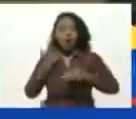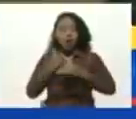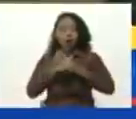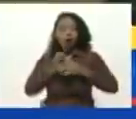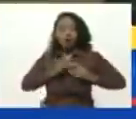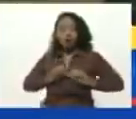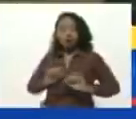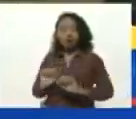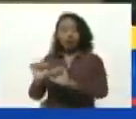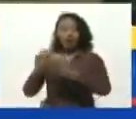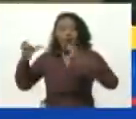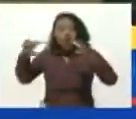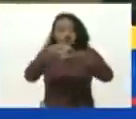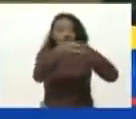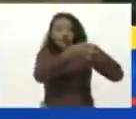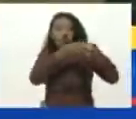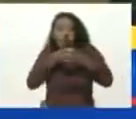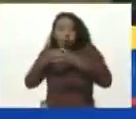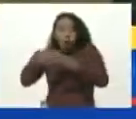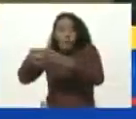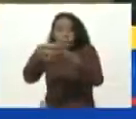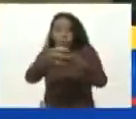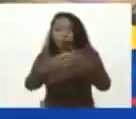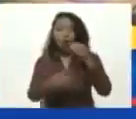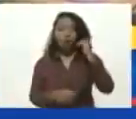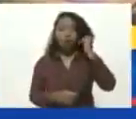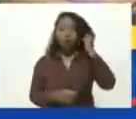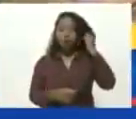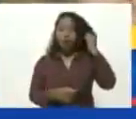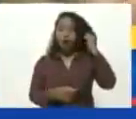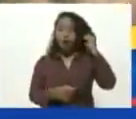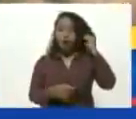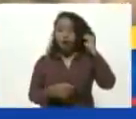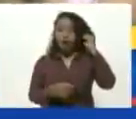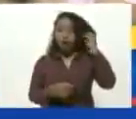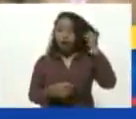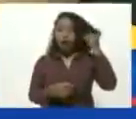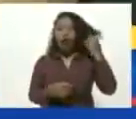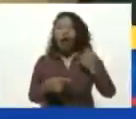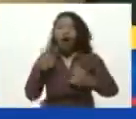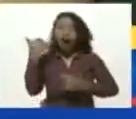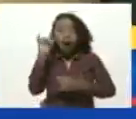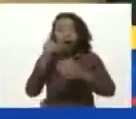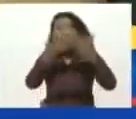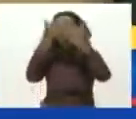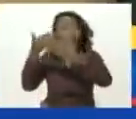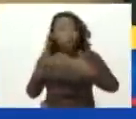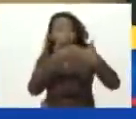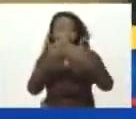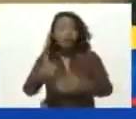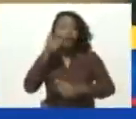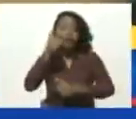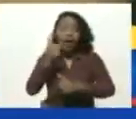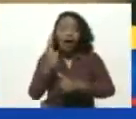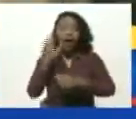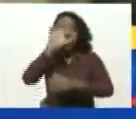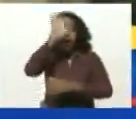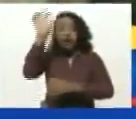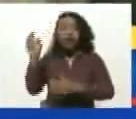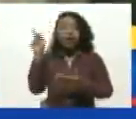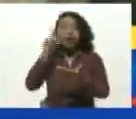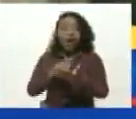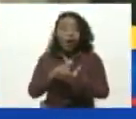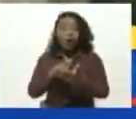La inmunidad de rebaño. Hay que estudiar bien si los países que han llegado al 70% han logrado